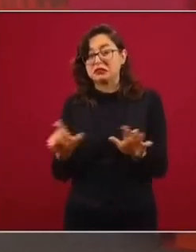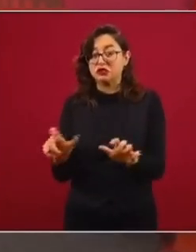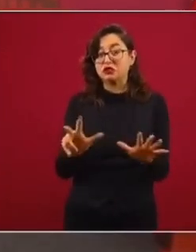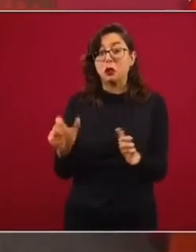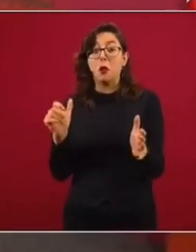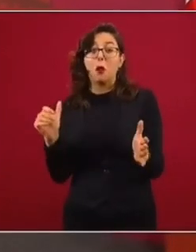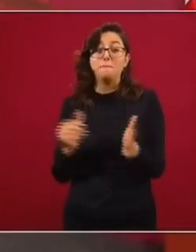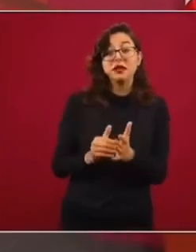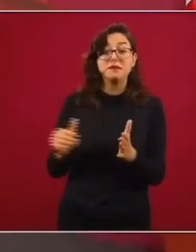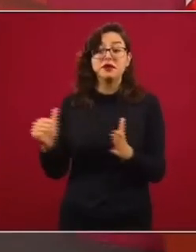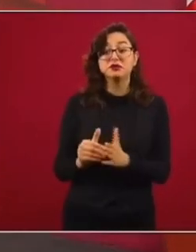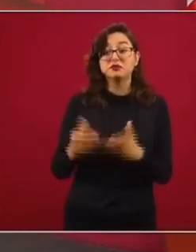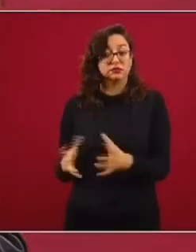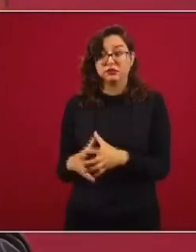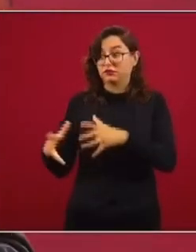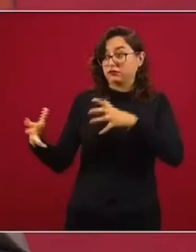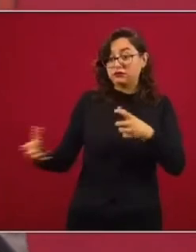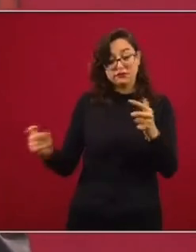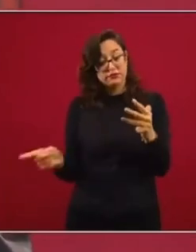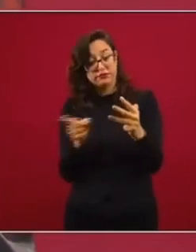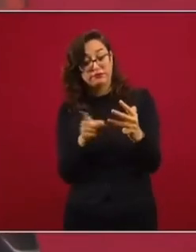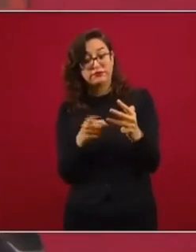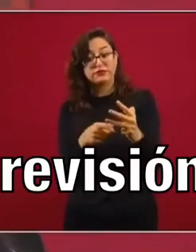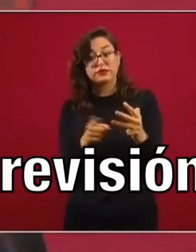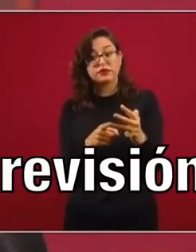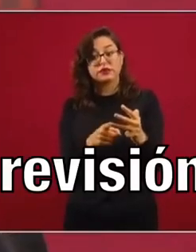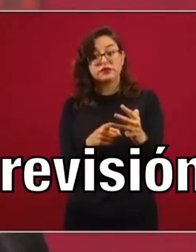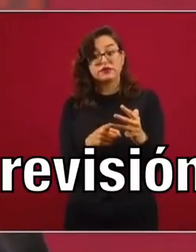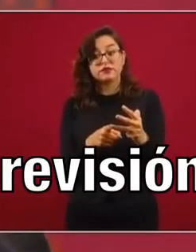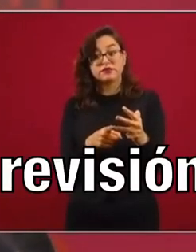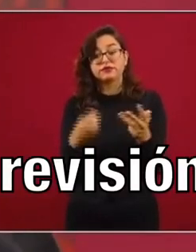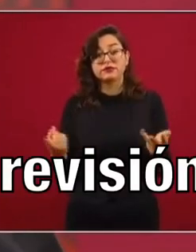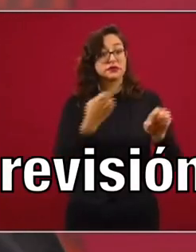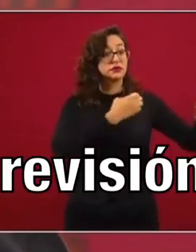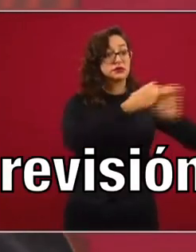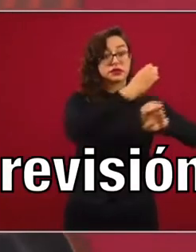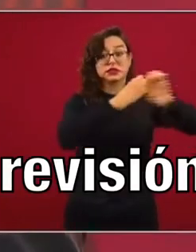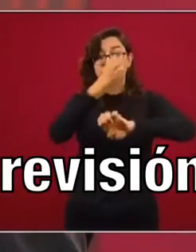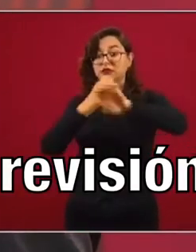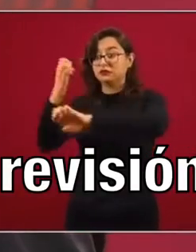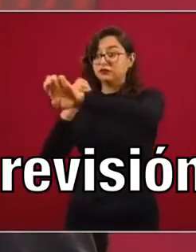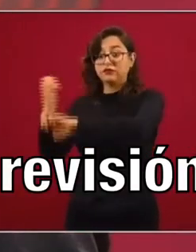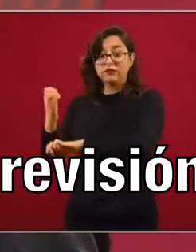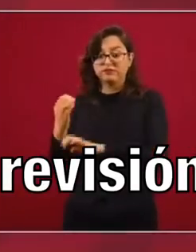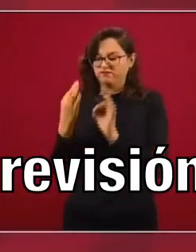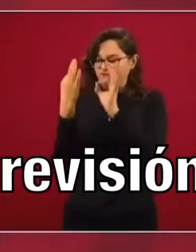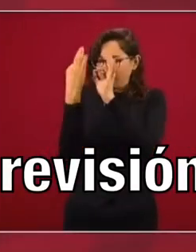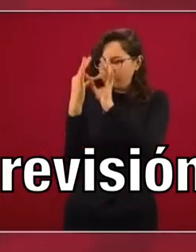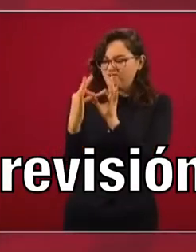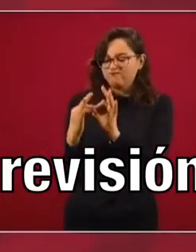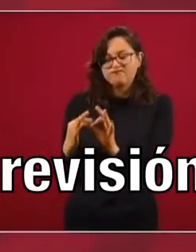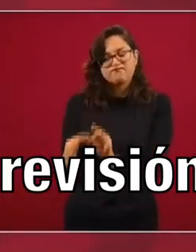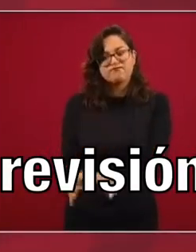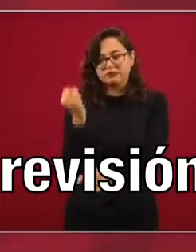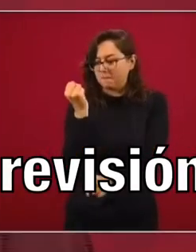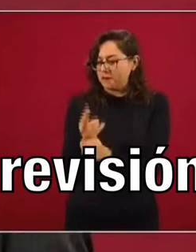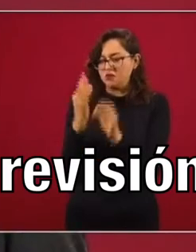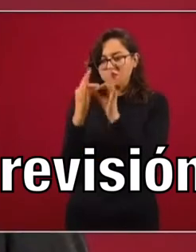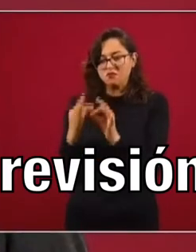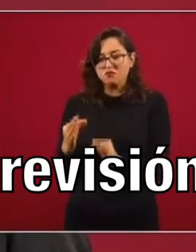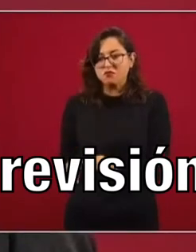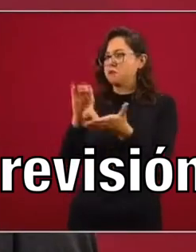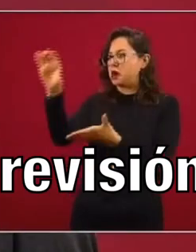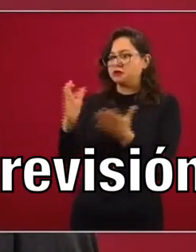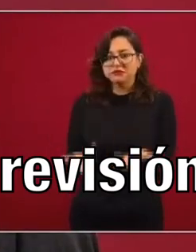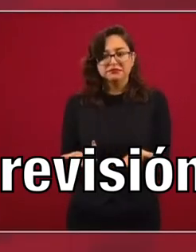mil millones para el pago de pensiones. Tercero, tenemos que mandarle a los estados, y esto lo hacemos de manera puntual, sus